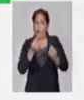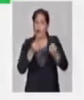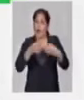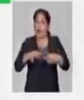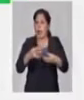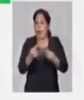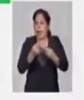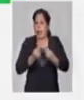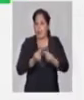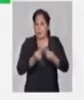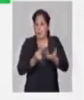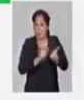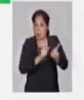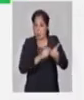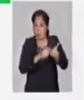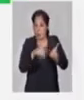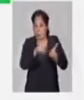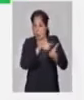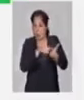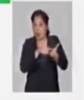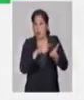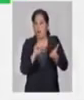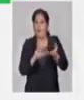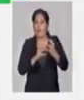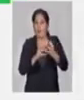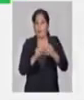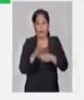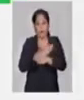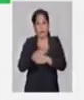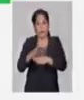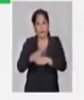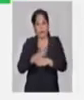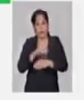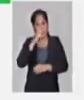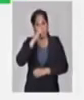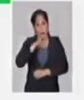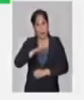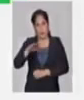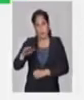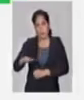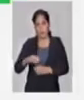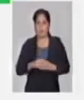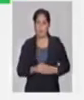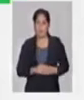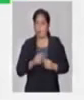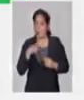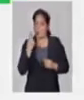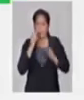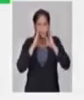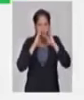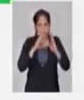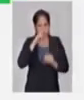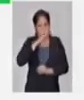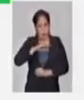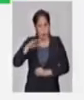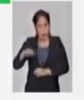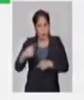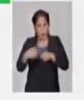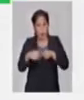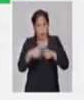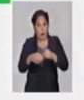decir que en la canasta familiar normal un tratamiento diferenciado lo tuvieron los niños. Y en los niños los productos